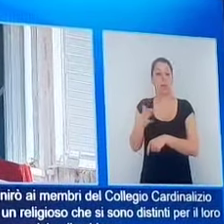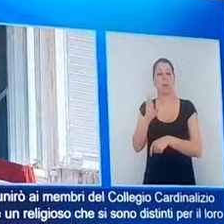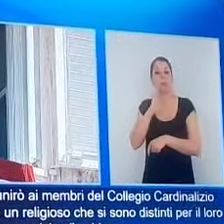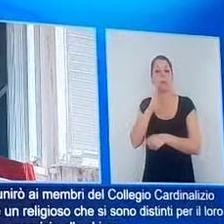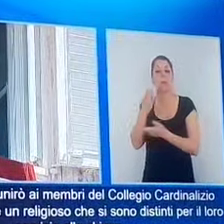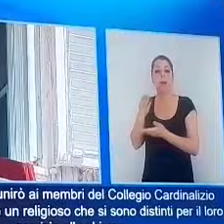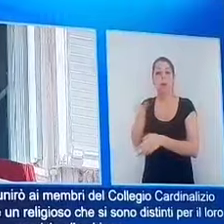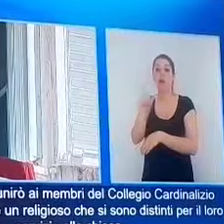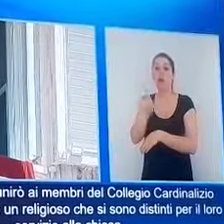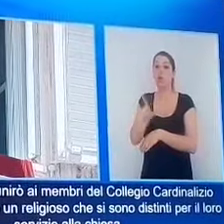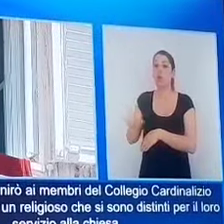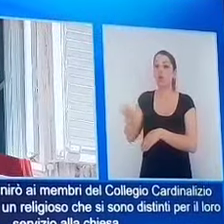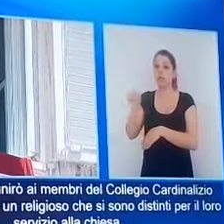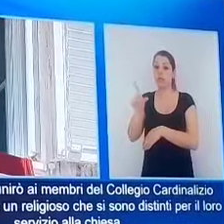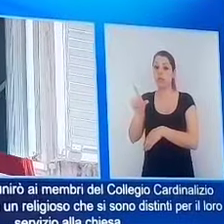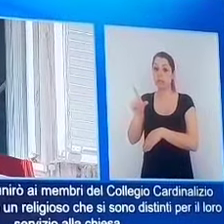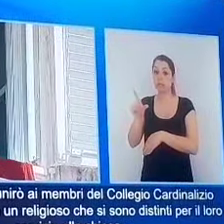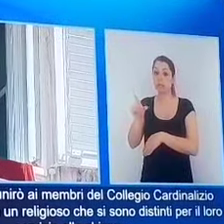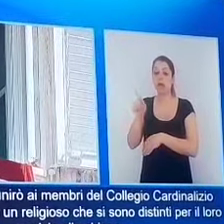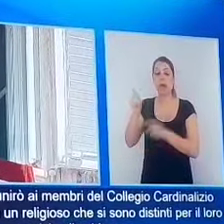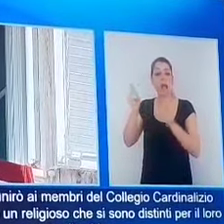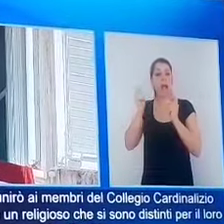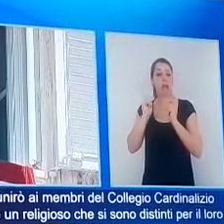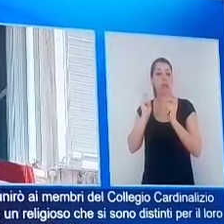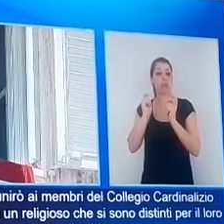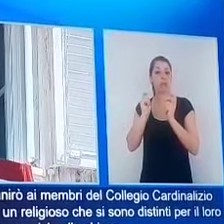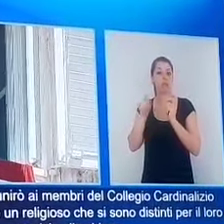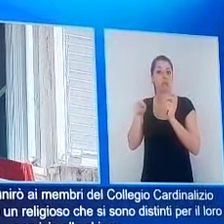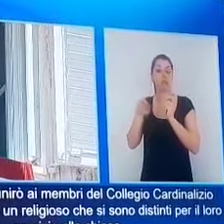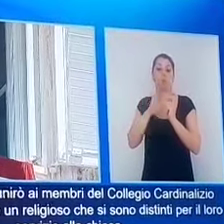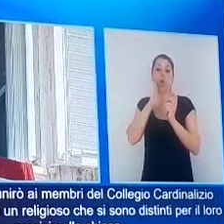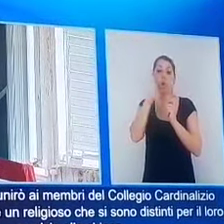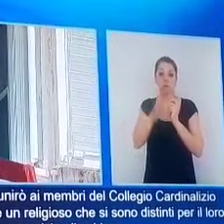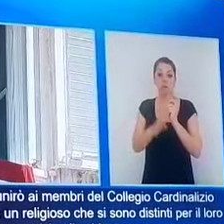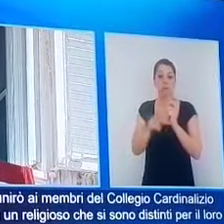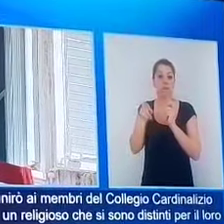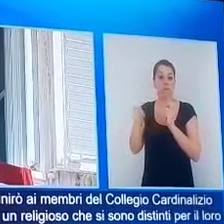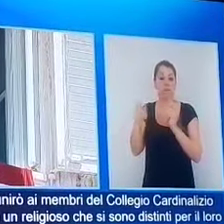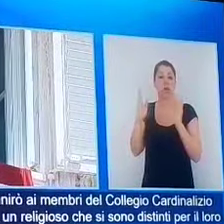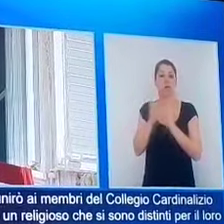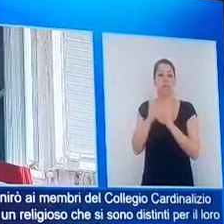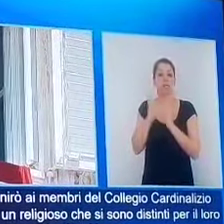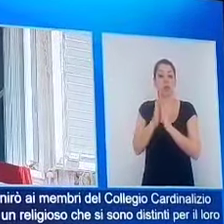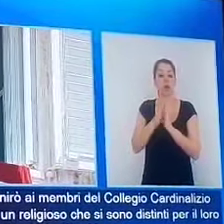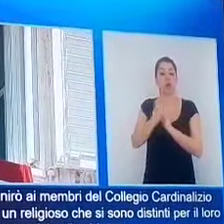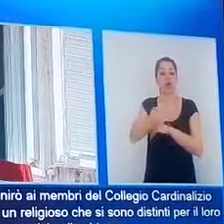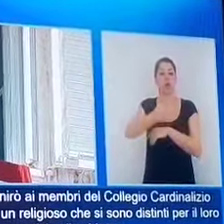Luis Pascual Drill Capuccino, Confesor en el Santuario y Nuestra Señora de Pompey. ¡Gracias